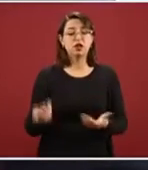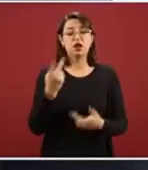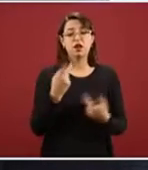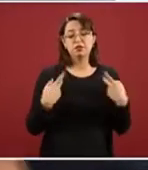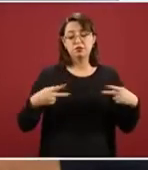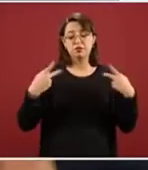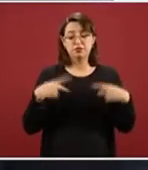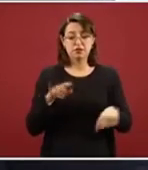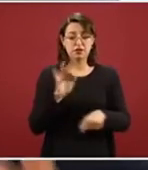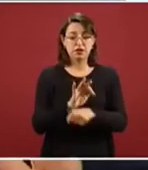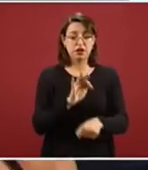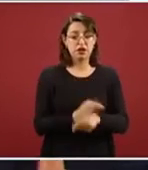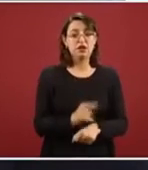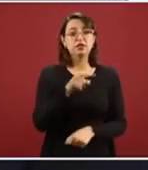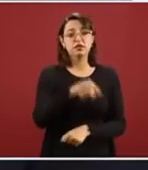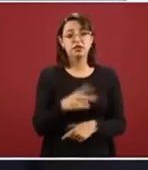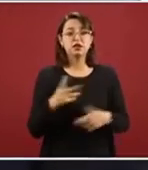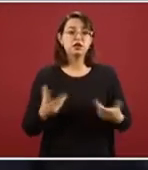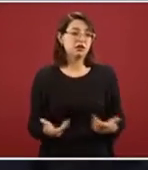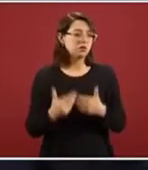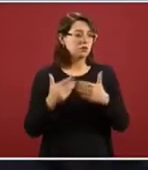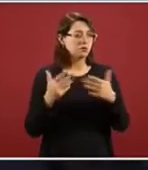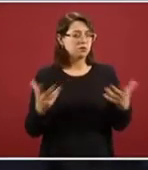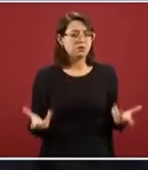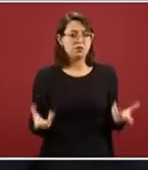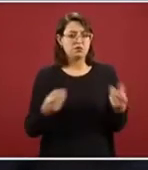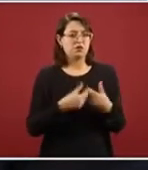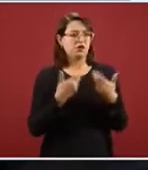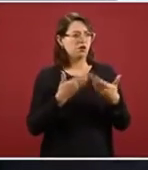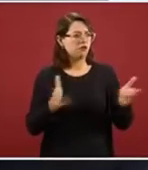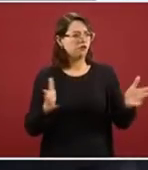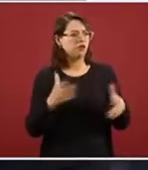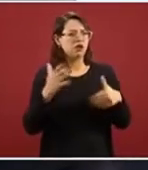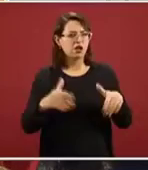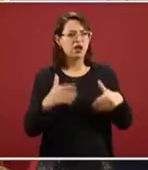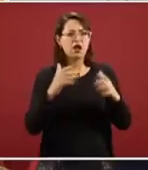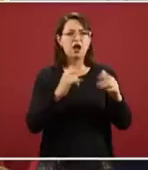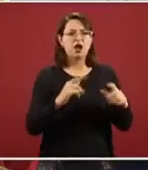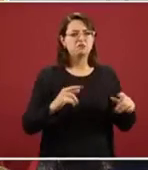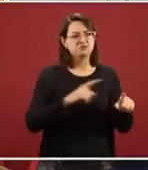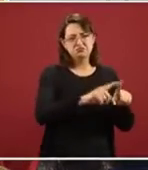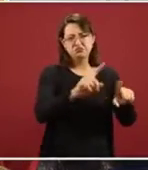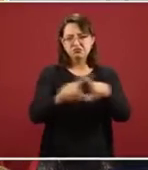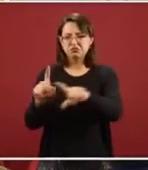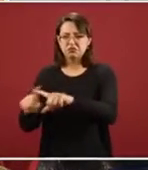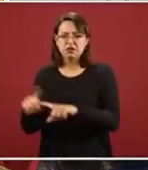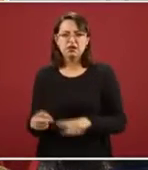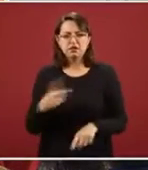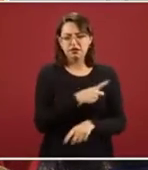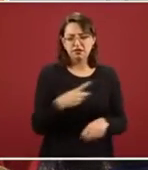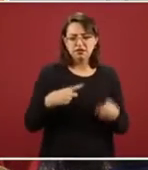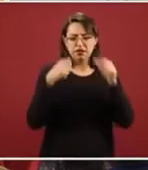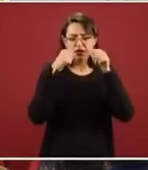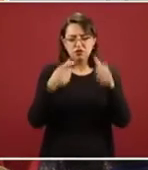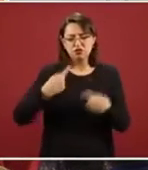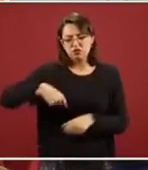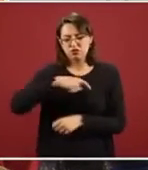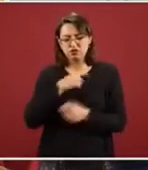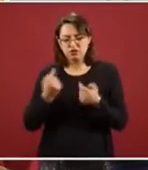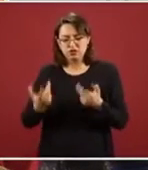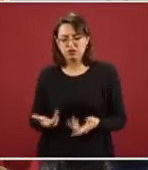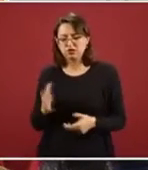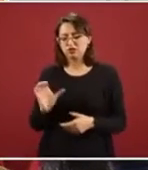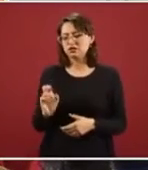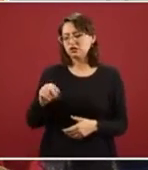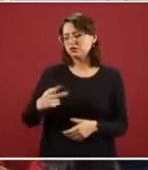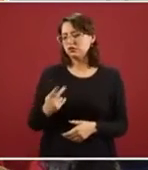los integrantes del sector público. ¿Qué hemos hecho nosotros? Bueno, nos hemos dado a la tarea desde la coordinación a